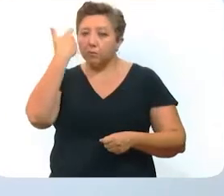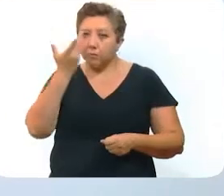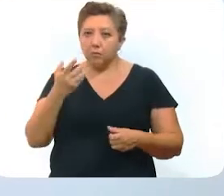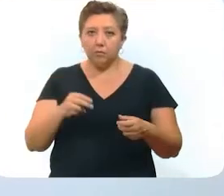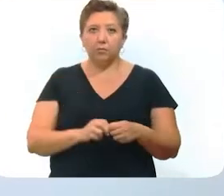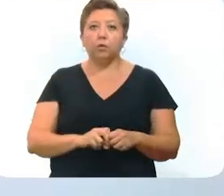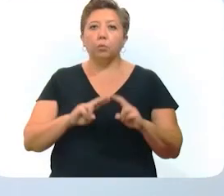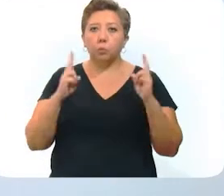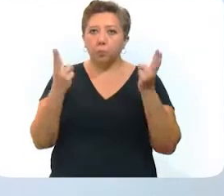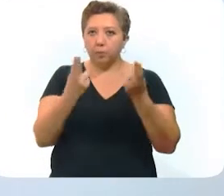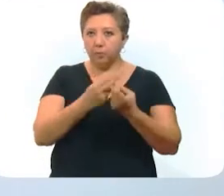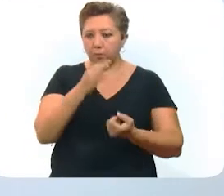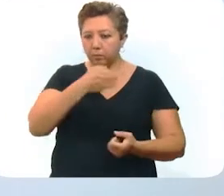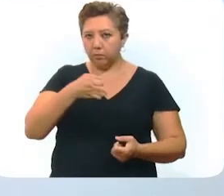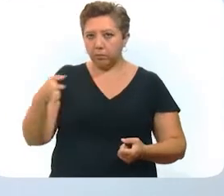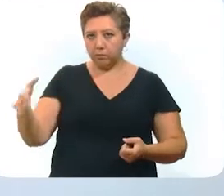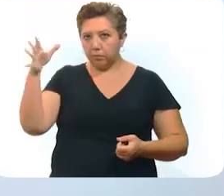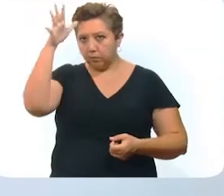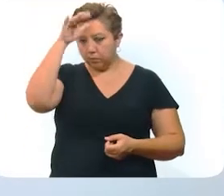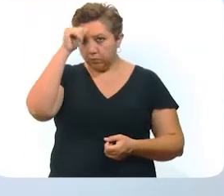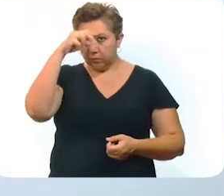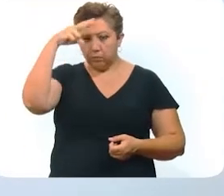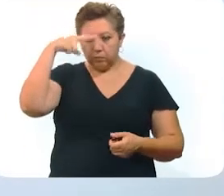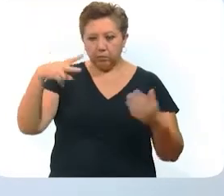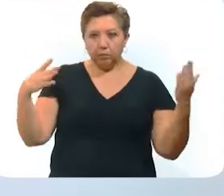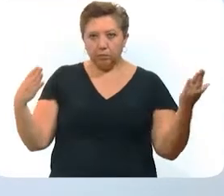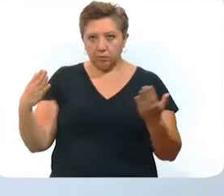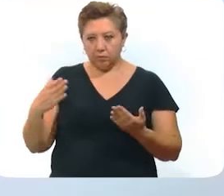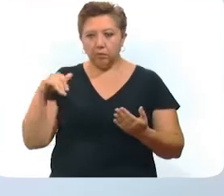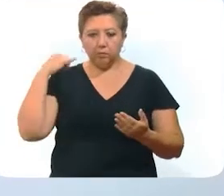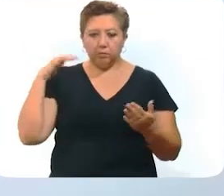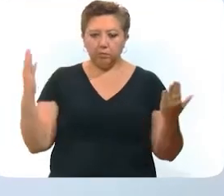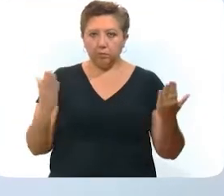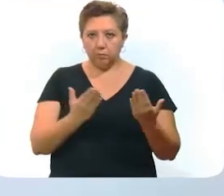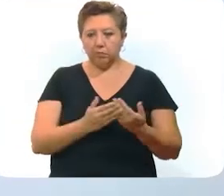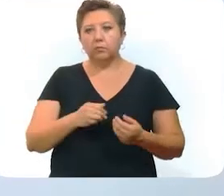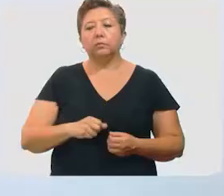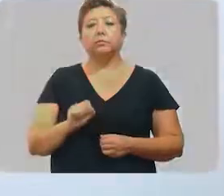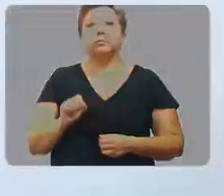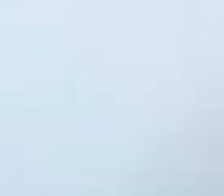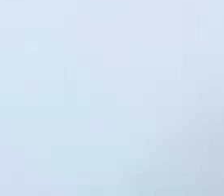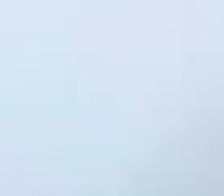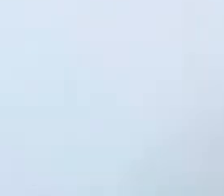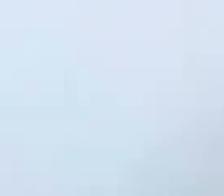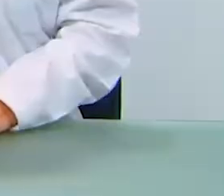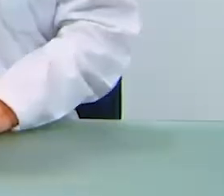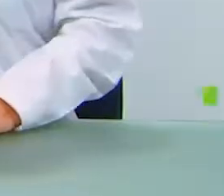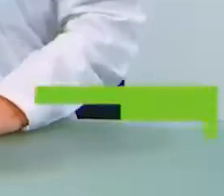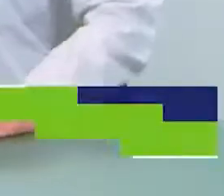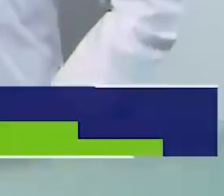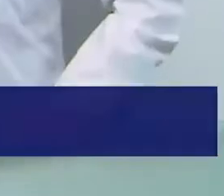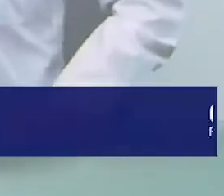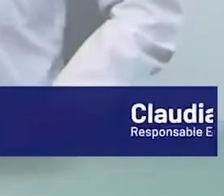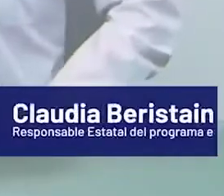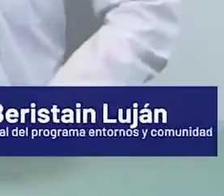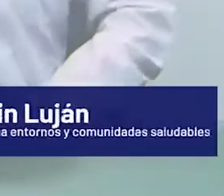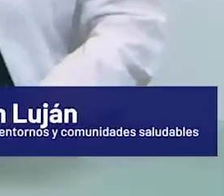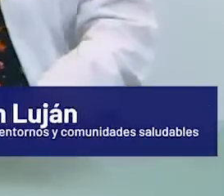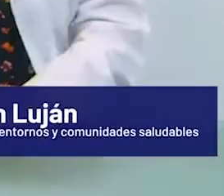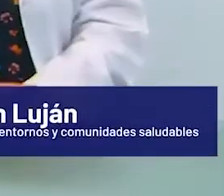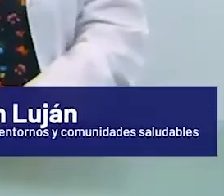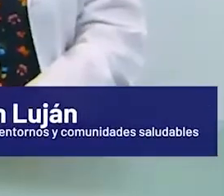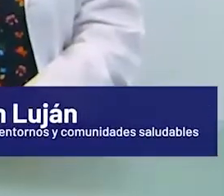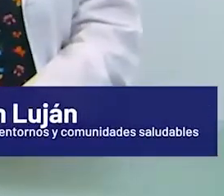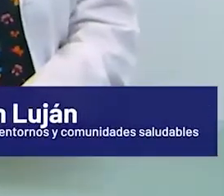de homologar fechas de presentación con el semáforo quincenal del gobierno federal. Este es el reporte del día de hoy, doctor. Muchas gracias,